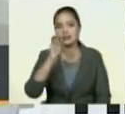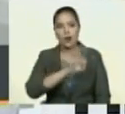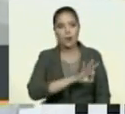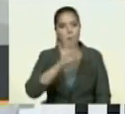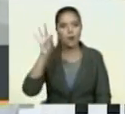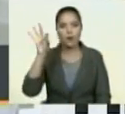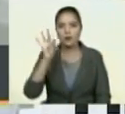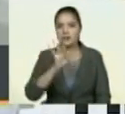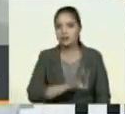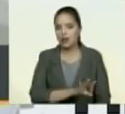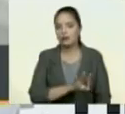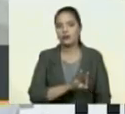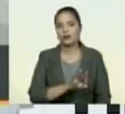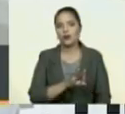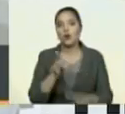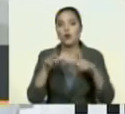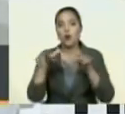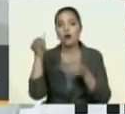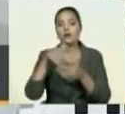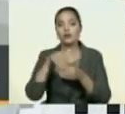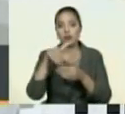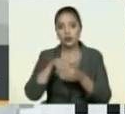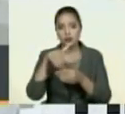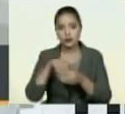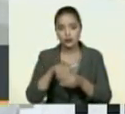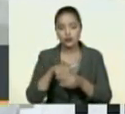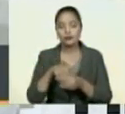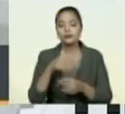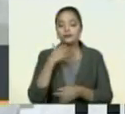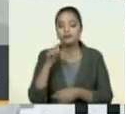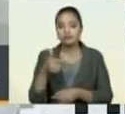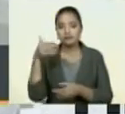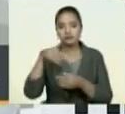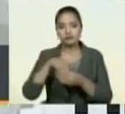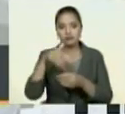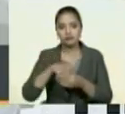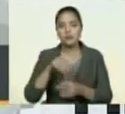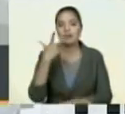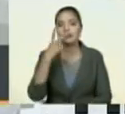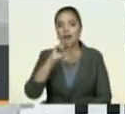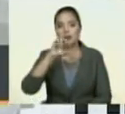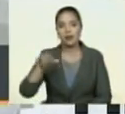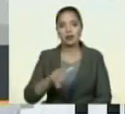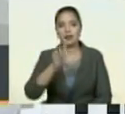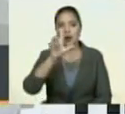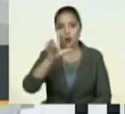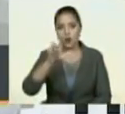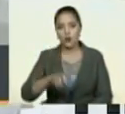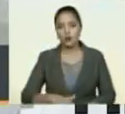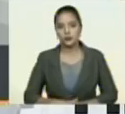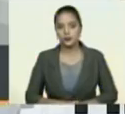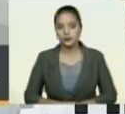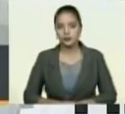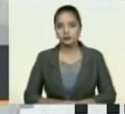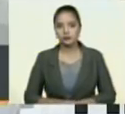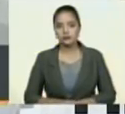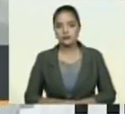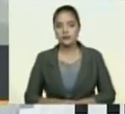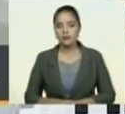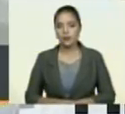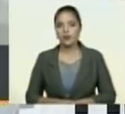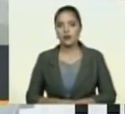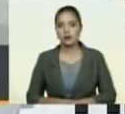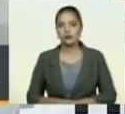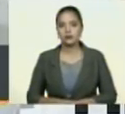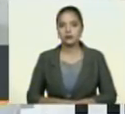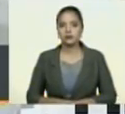los centros de votación que participarán en este evento electoral del 30 de julio. También asimismo ya